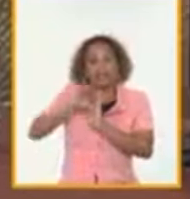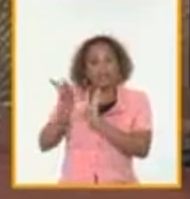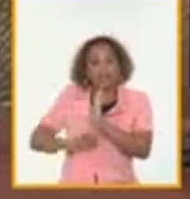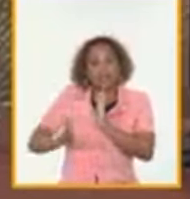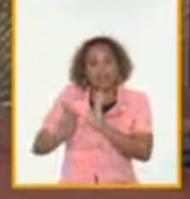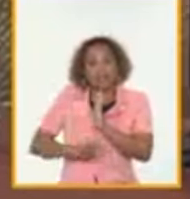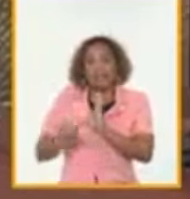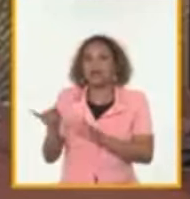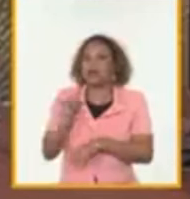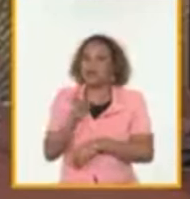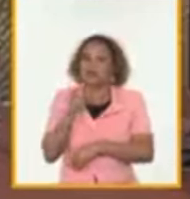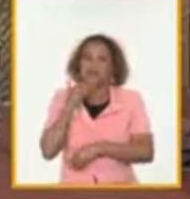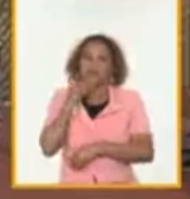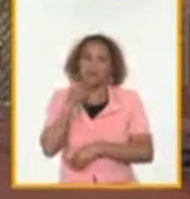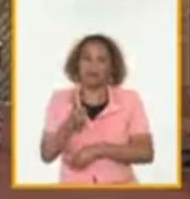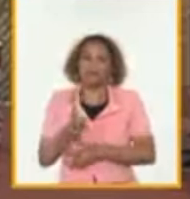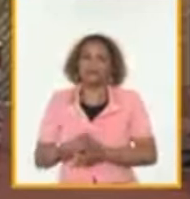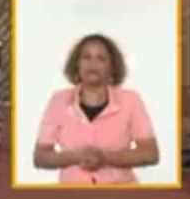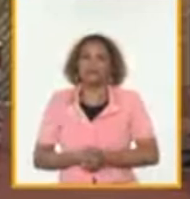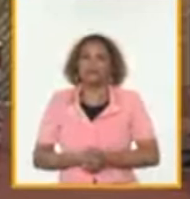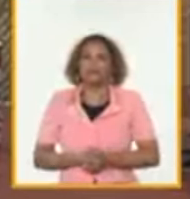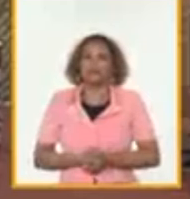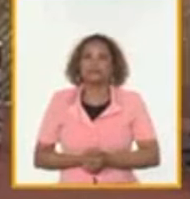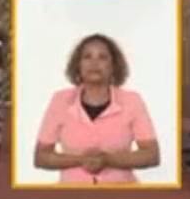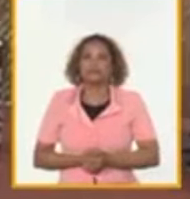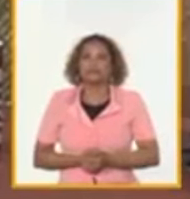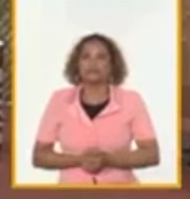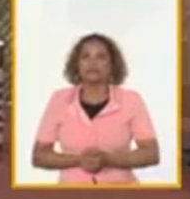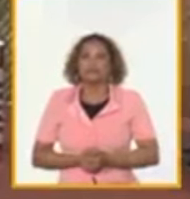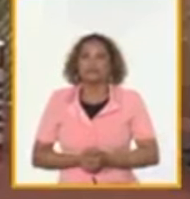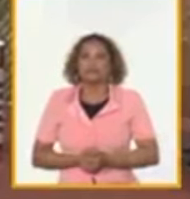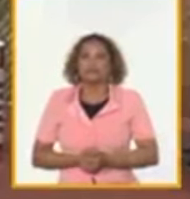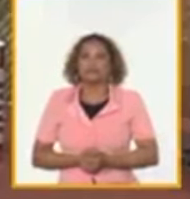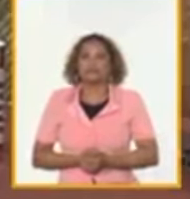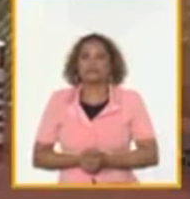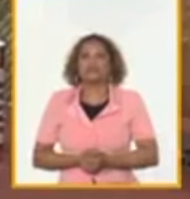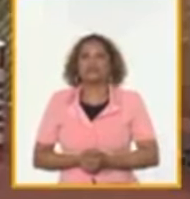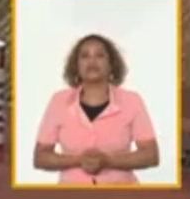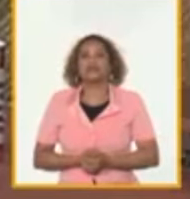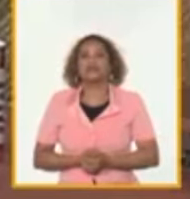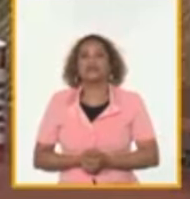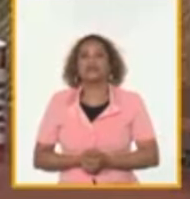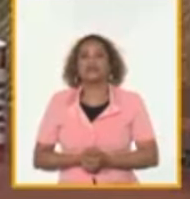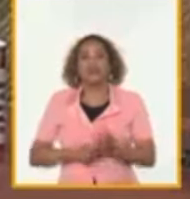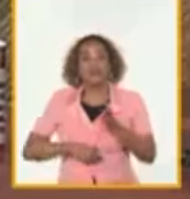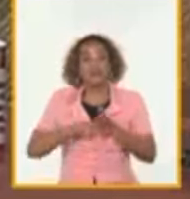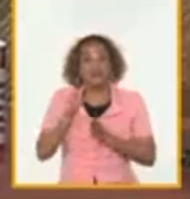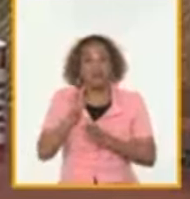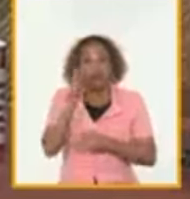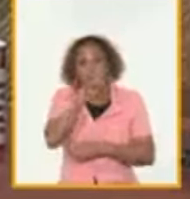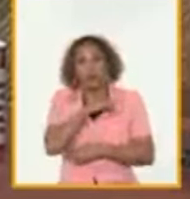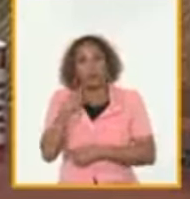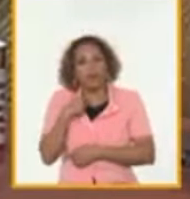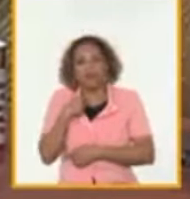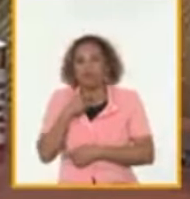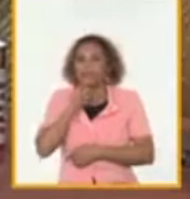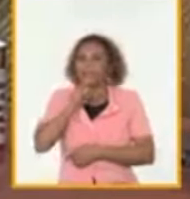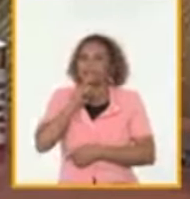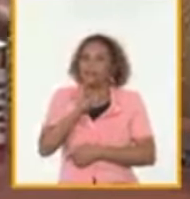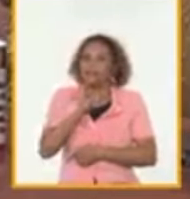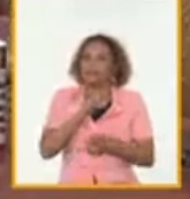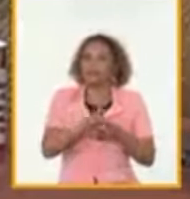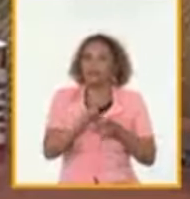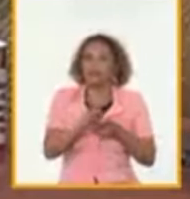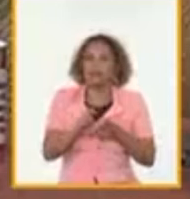otro Servicios al al campo a la comunidad mantener los médicos ha sido un desafío También en esta en esta zona